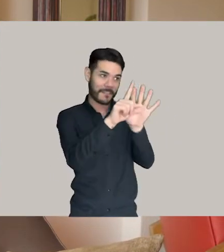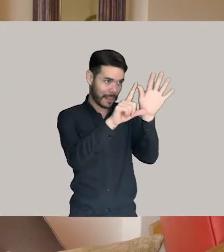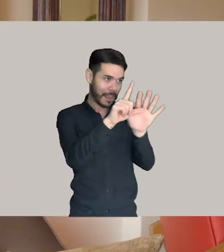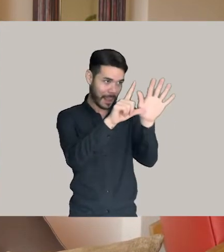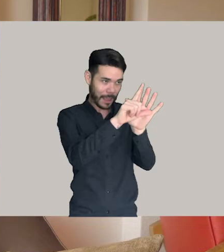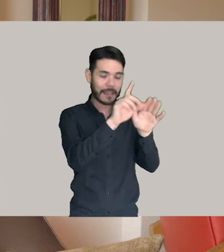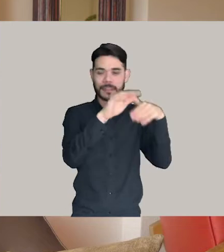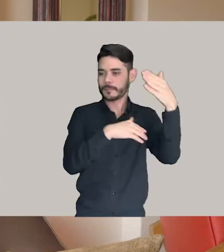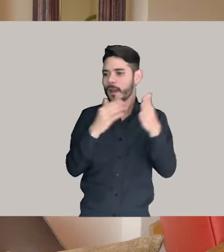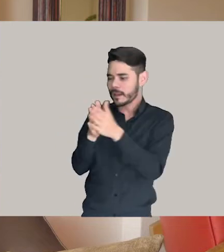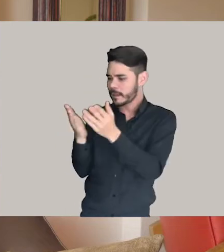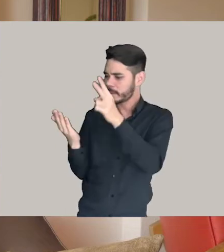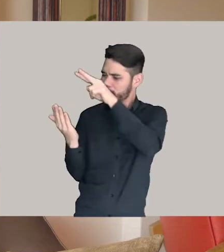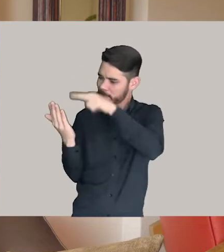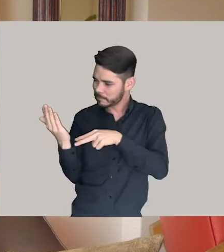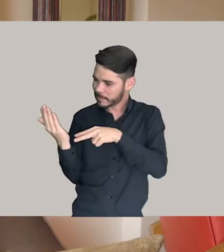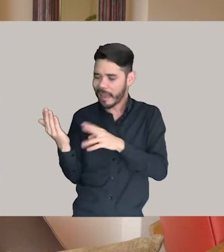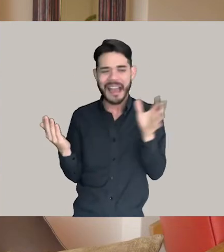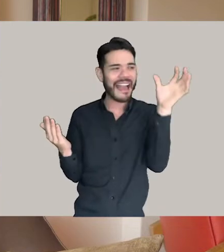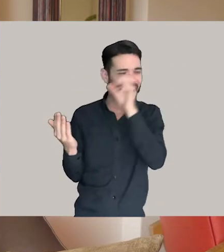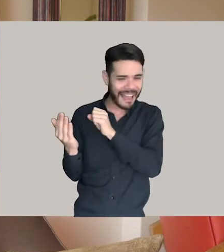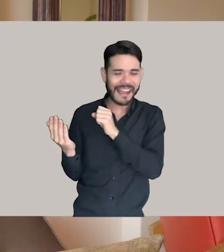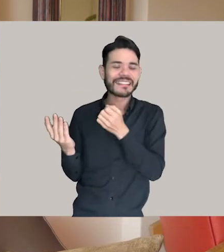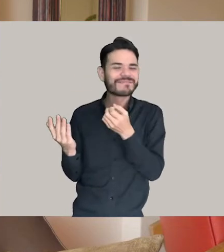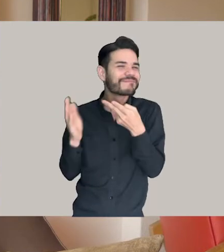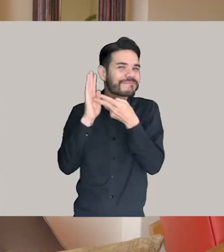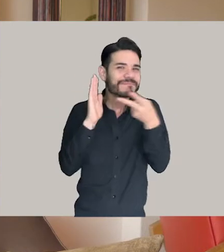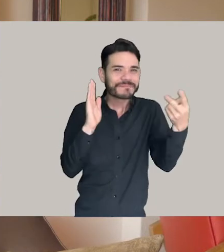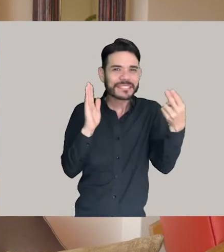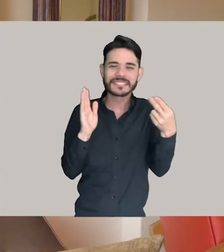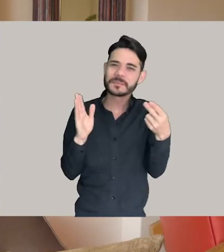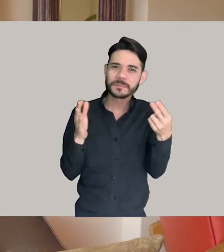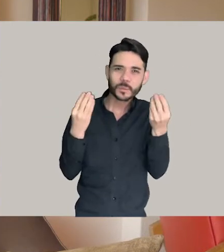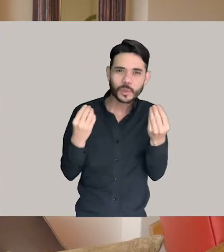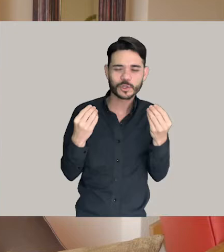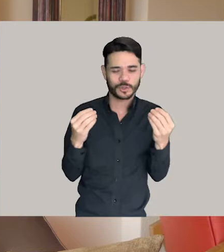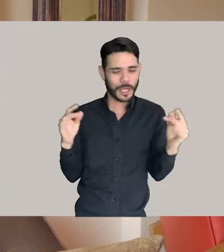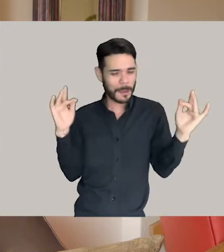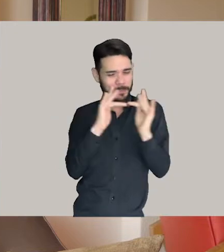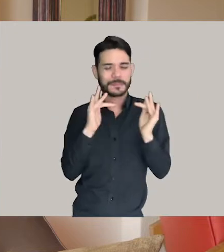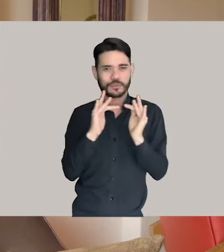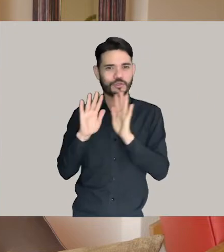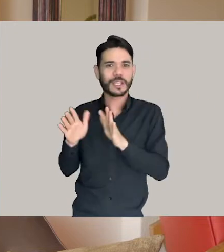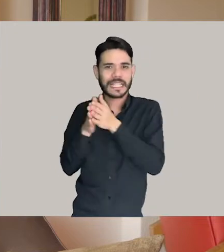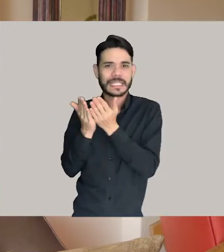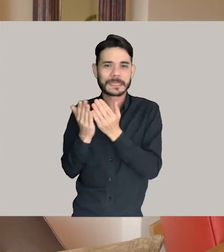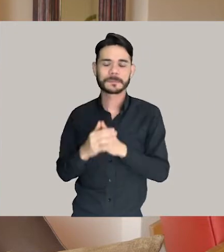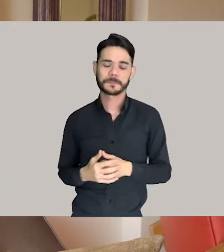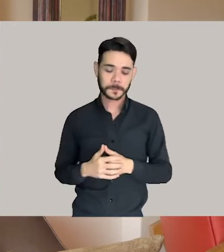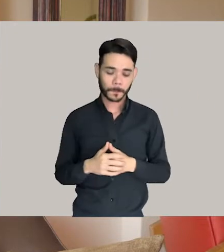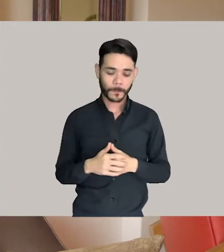libro, se va a dar cuenta que se conservó mucho, se respetó mucho el espíritu del libro. A eso me